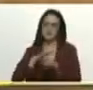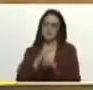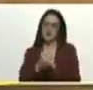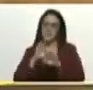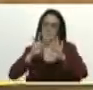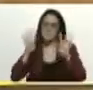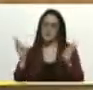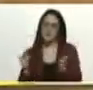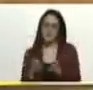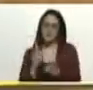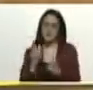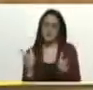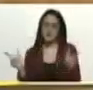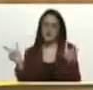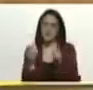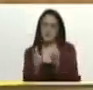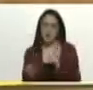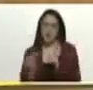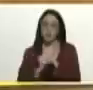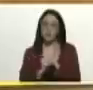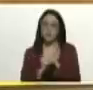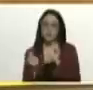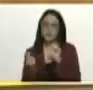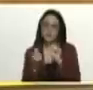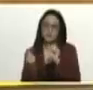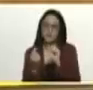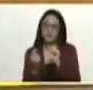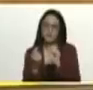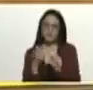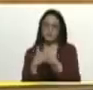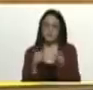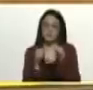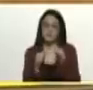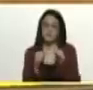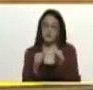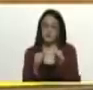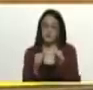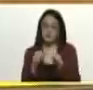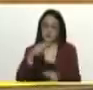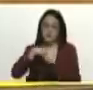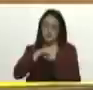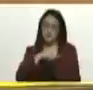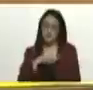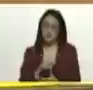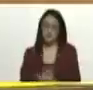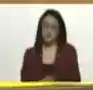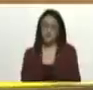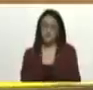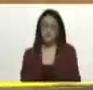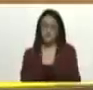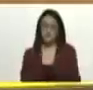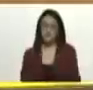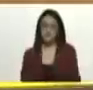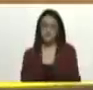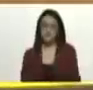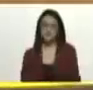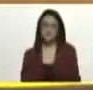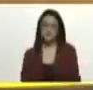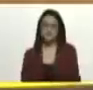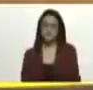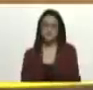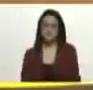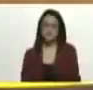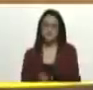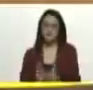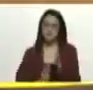Entonces tenemos que reunirnos para discutir si queremos seguir siendo lo que somos, de la talla que somos, o